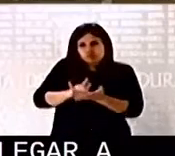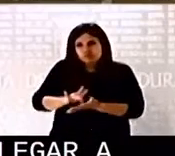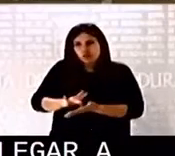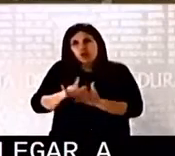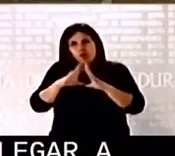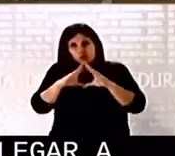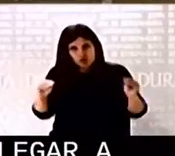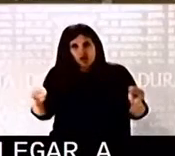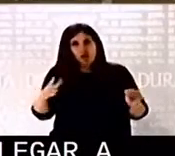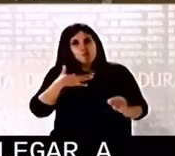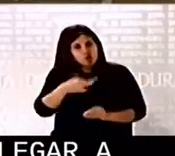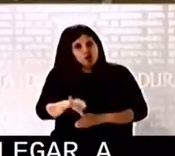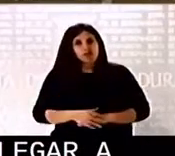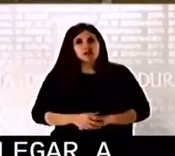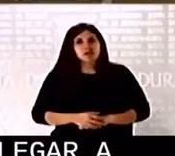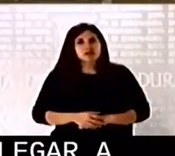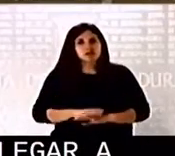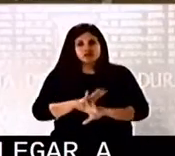En definitiva,